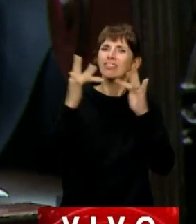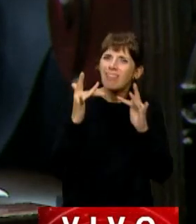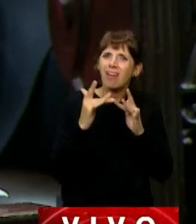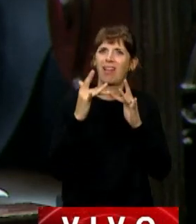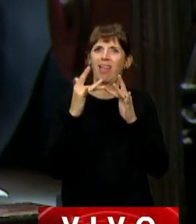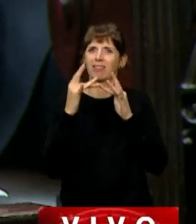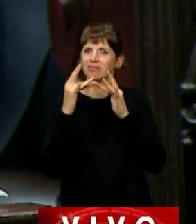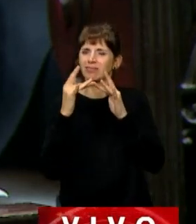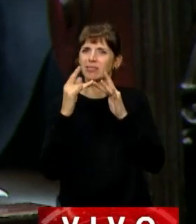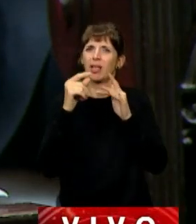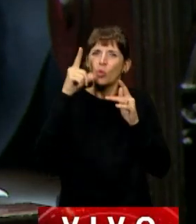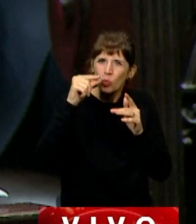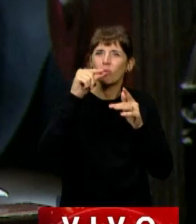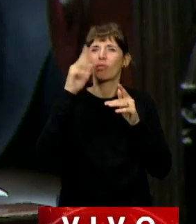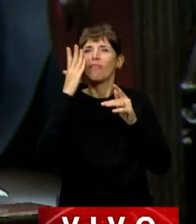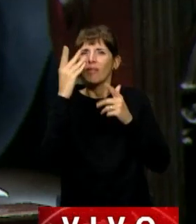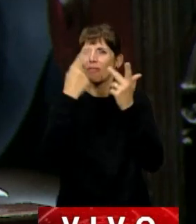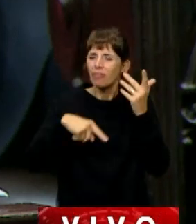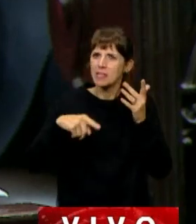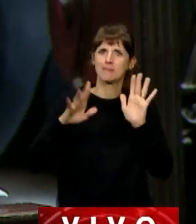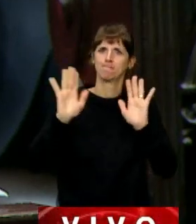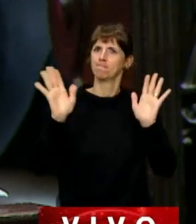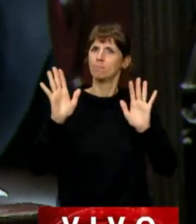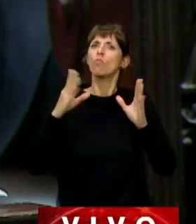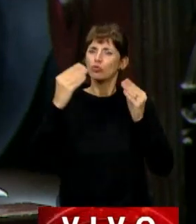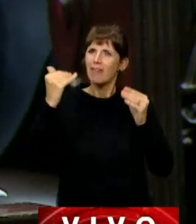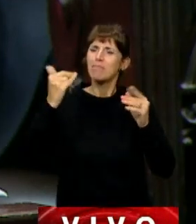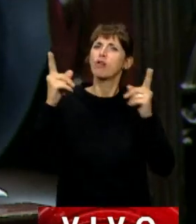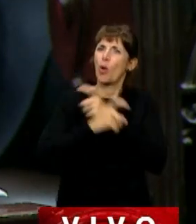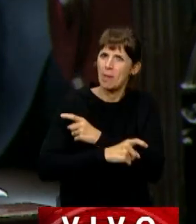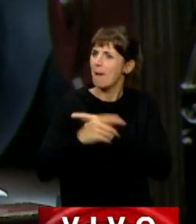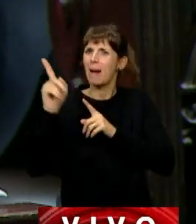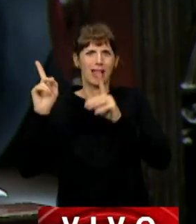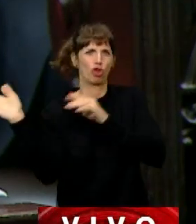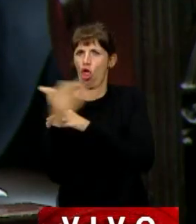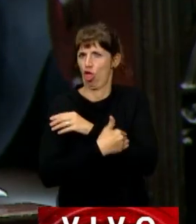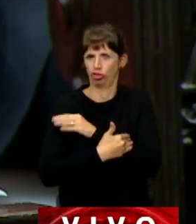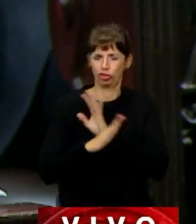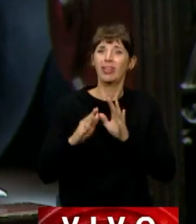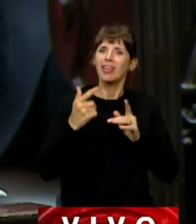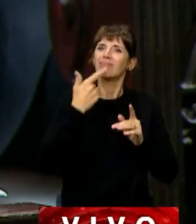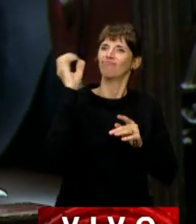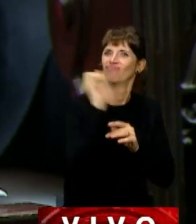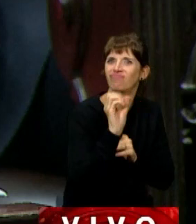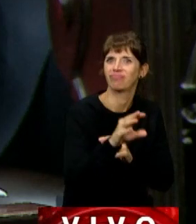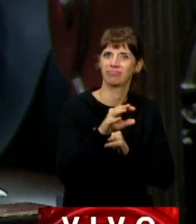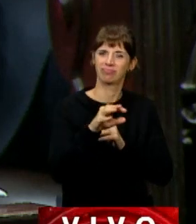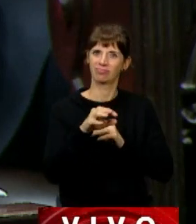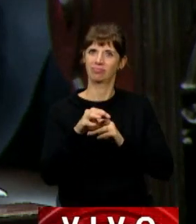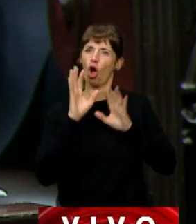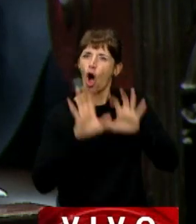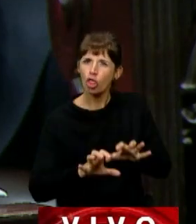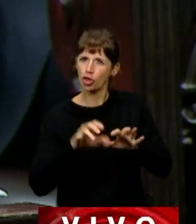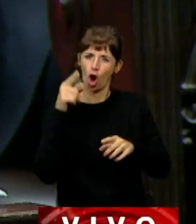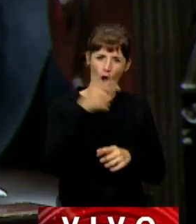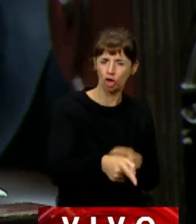odiosas son odiosas para unos y para otros. Y los lenguajes de odio, aunque no se lo, me parece que